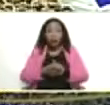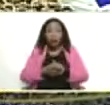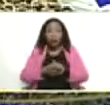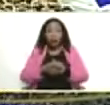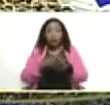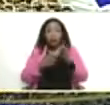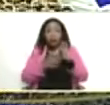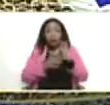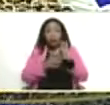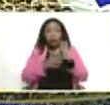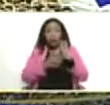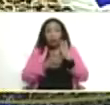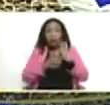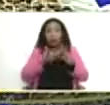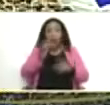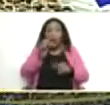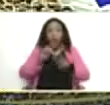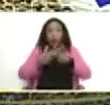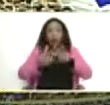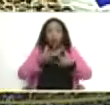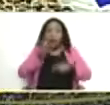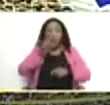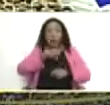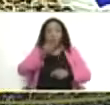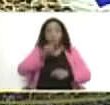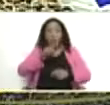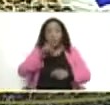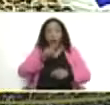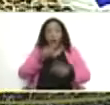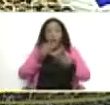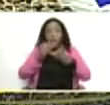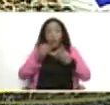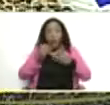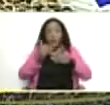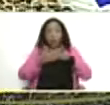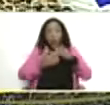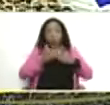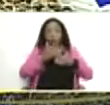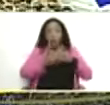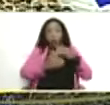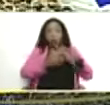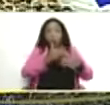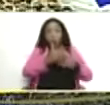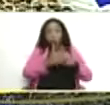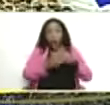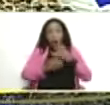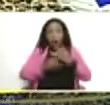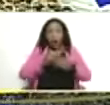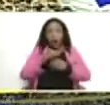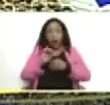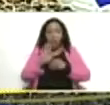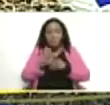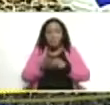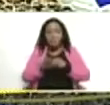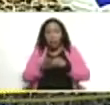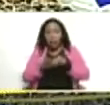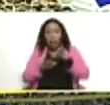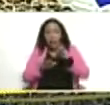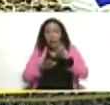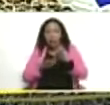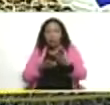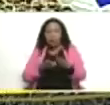vericuetos, las necesidades, para ir uno tomando pasos de ajuste,